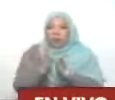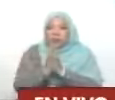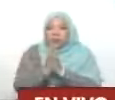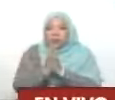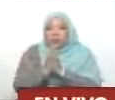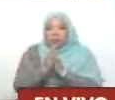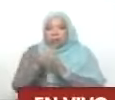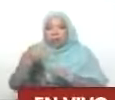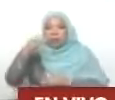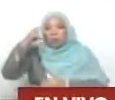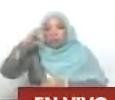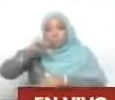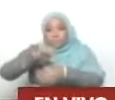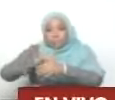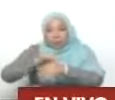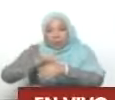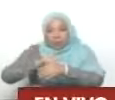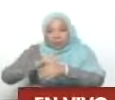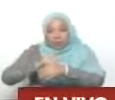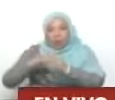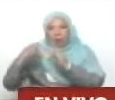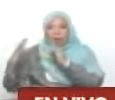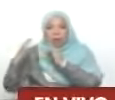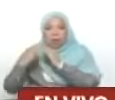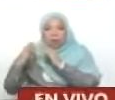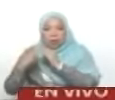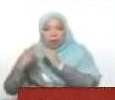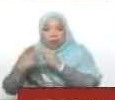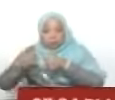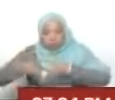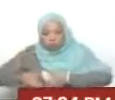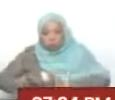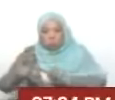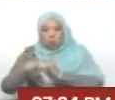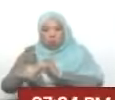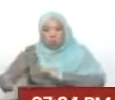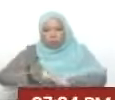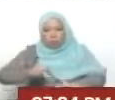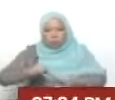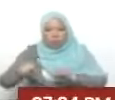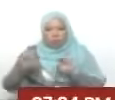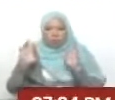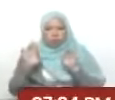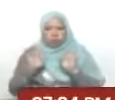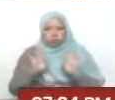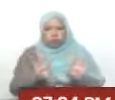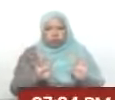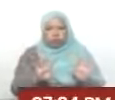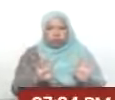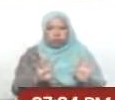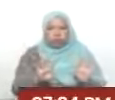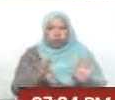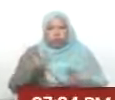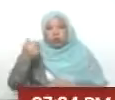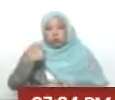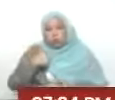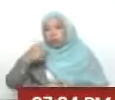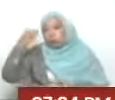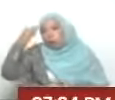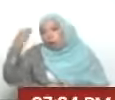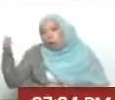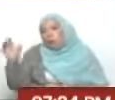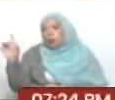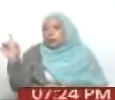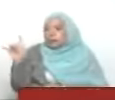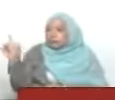casa, donde él nació, ya veo movimiento, gente. Y entonces saludo a la gente con cariño,